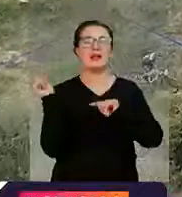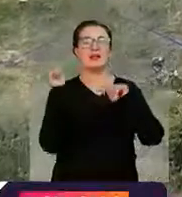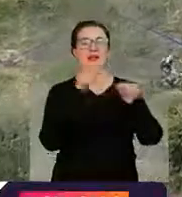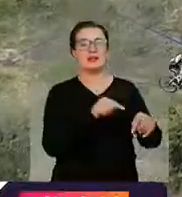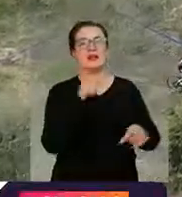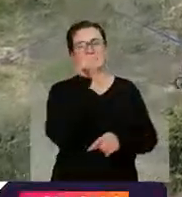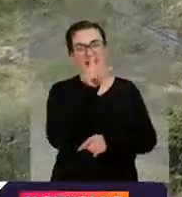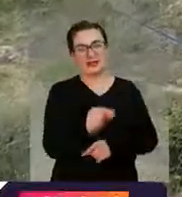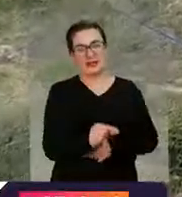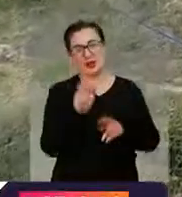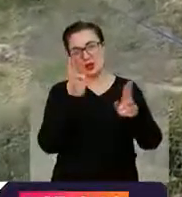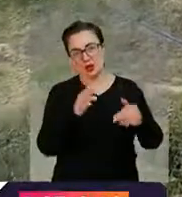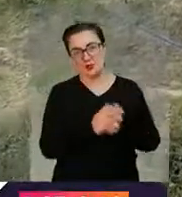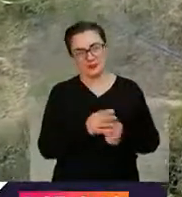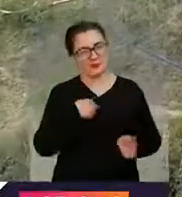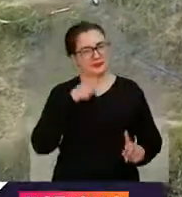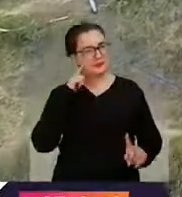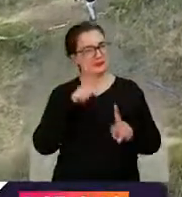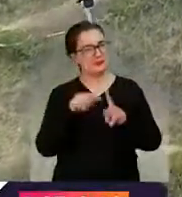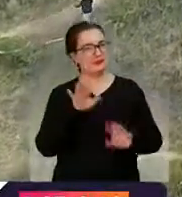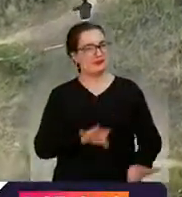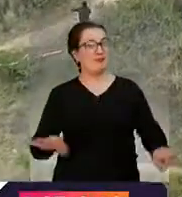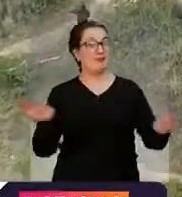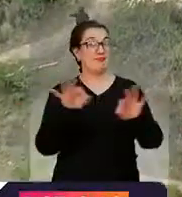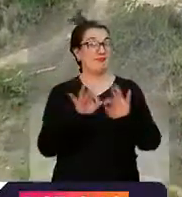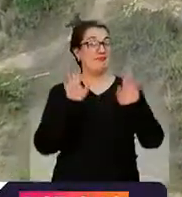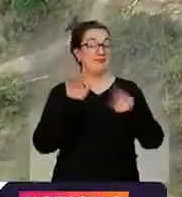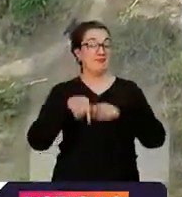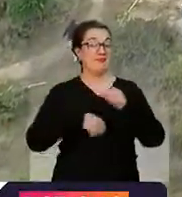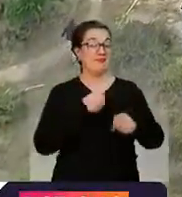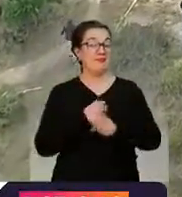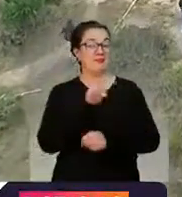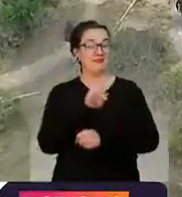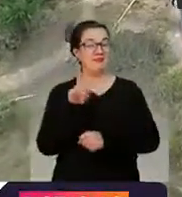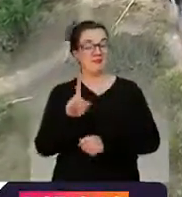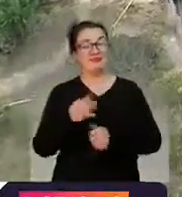Italia. Un objetivo importante en el 2021 de Gabriel García Pedraza.